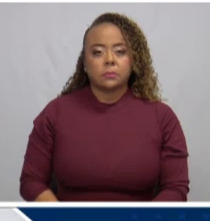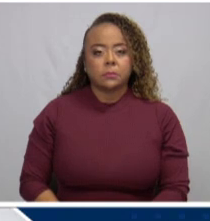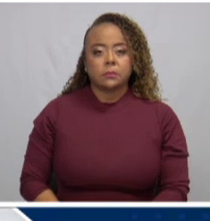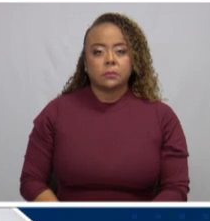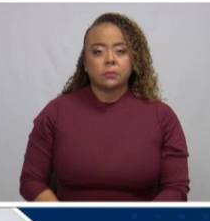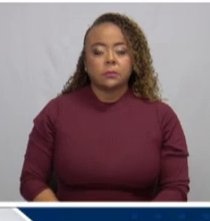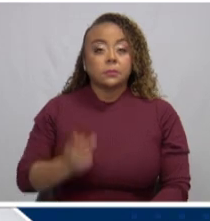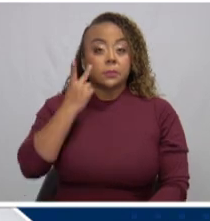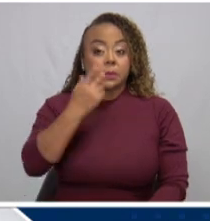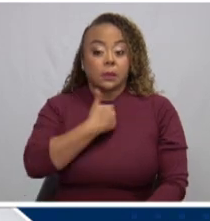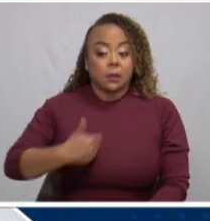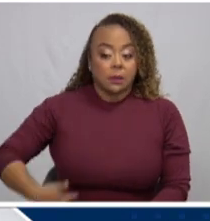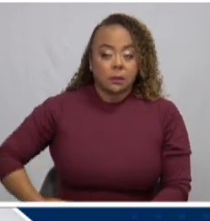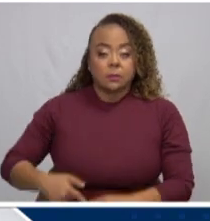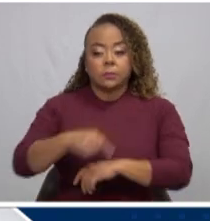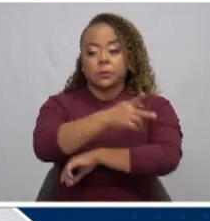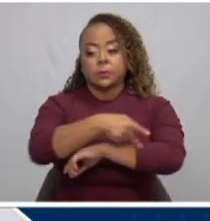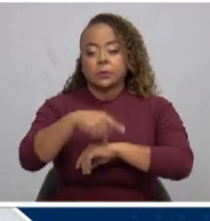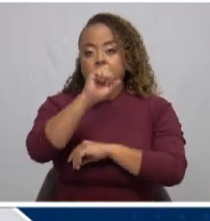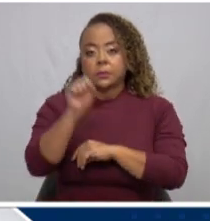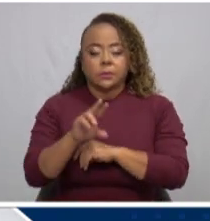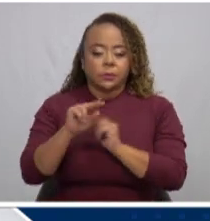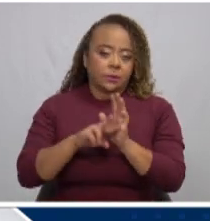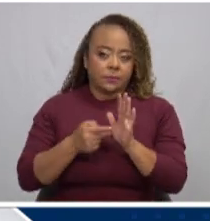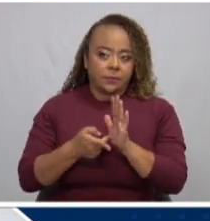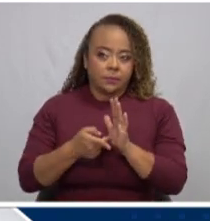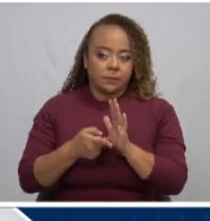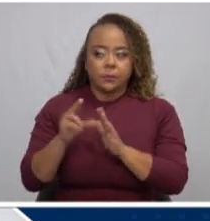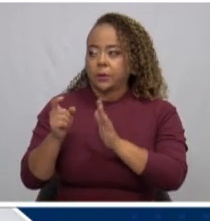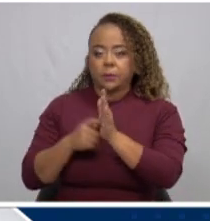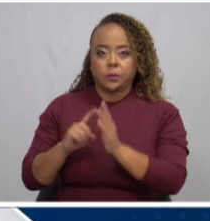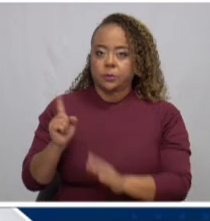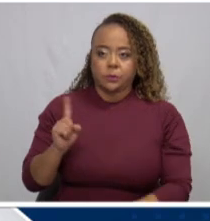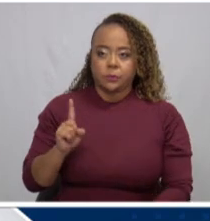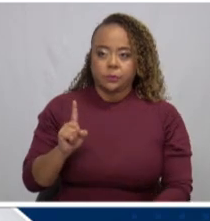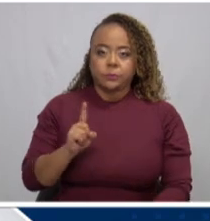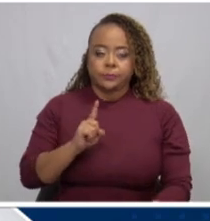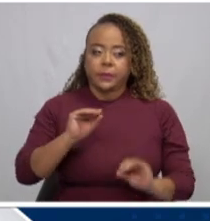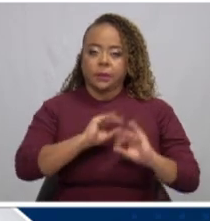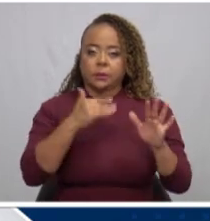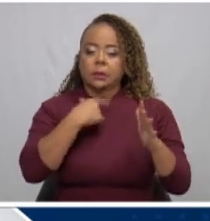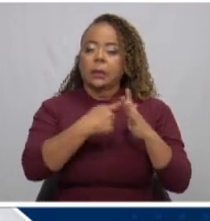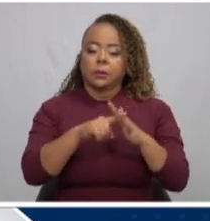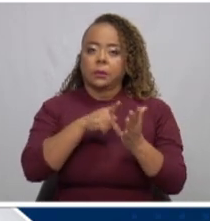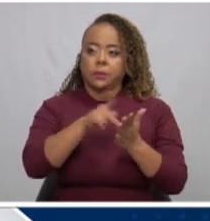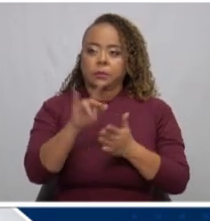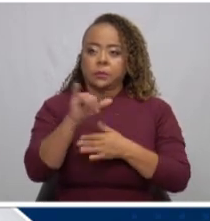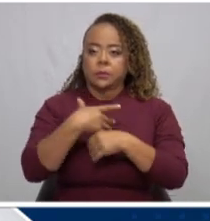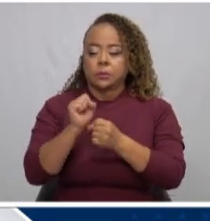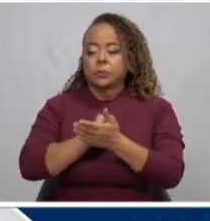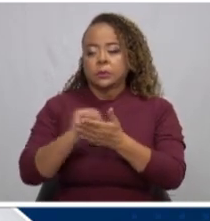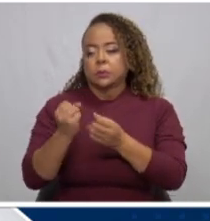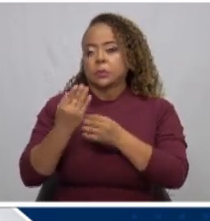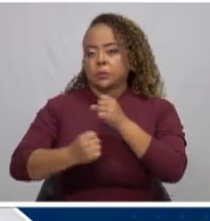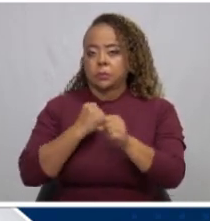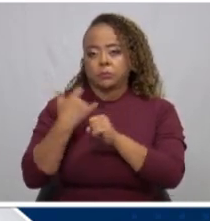ahí herediano puntarena aprisa no quiere decir que están no está moros clar tienen arreglo de pago como hizo Santos durante muchos